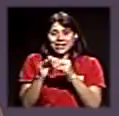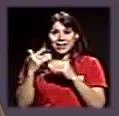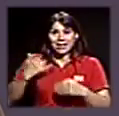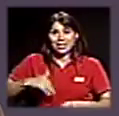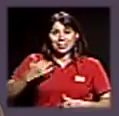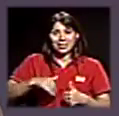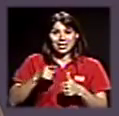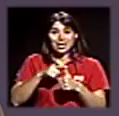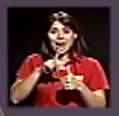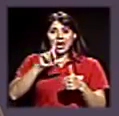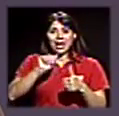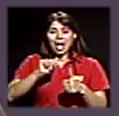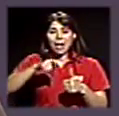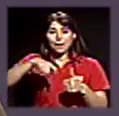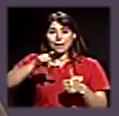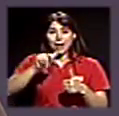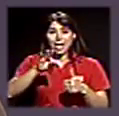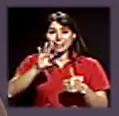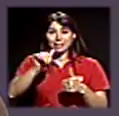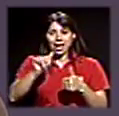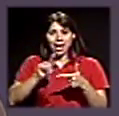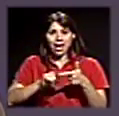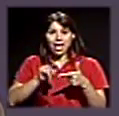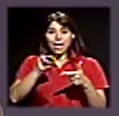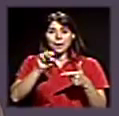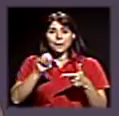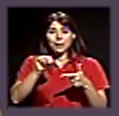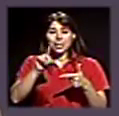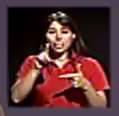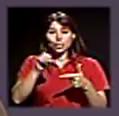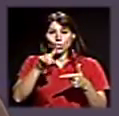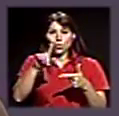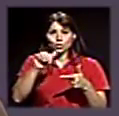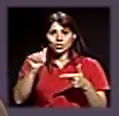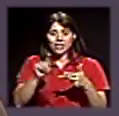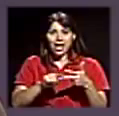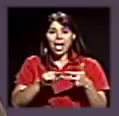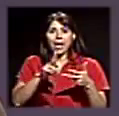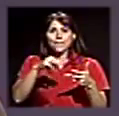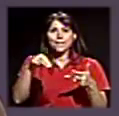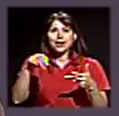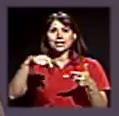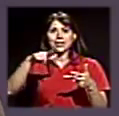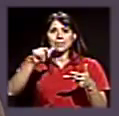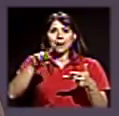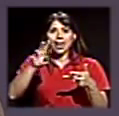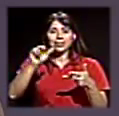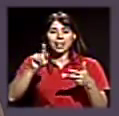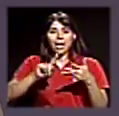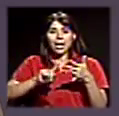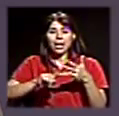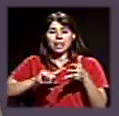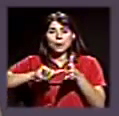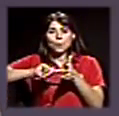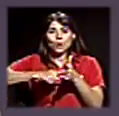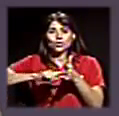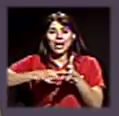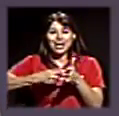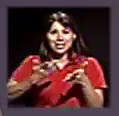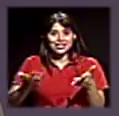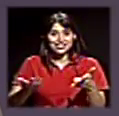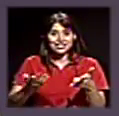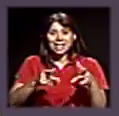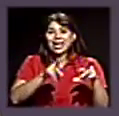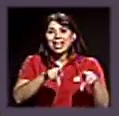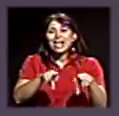en La Plata, en Mendoza, en Mar del Plata y en Buenos Aires, y de gente